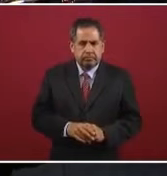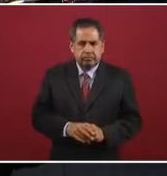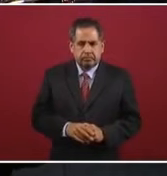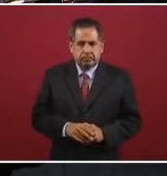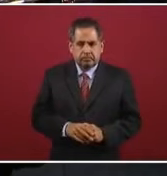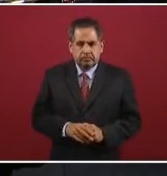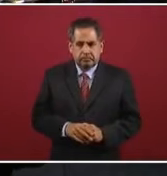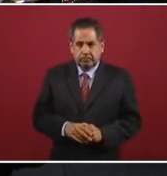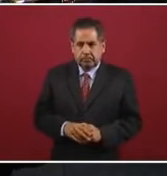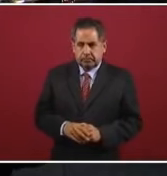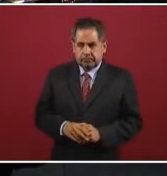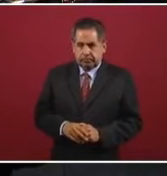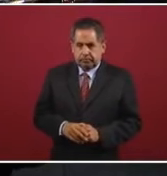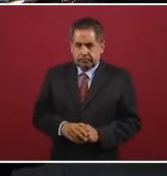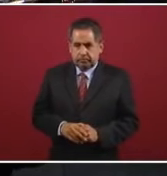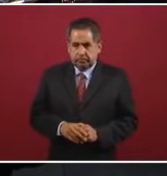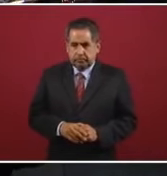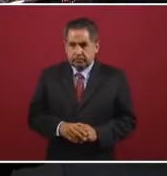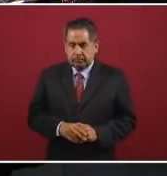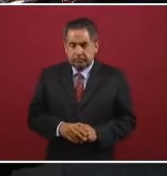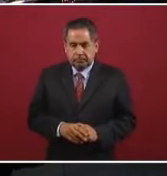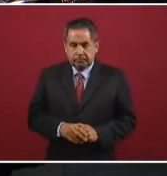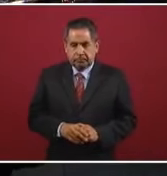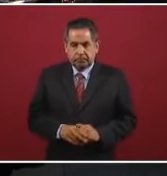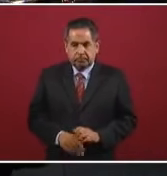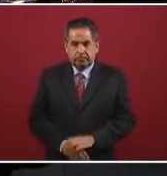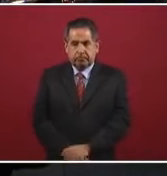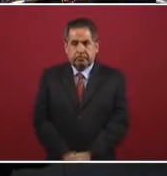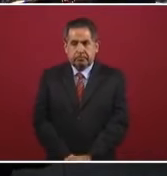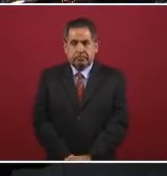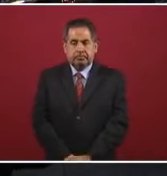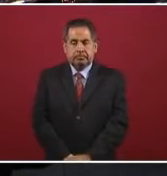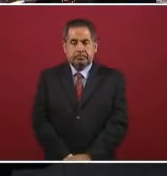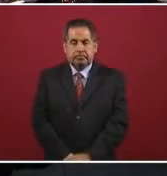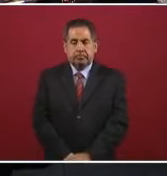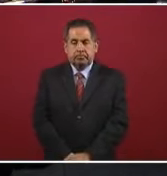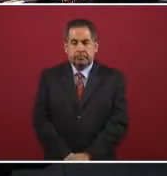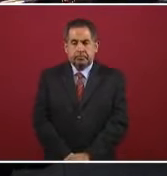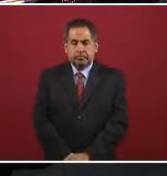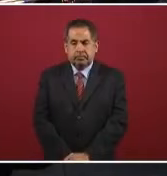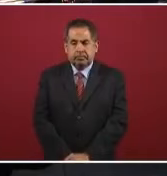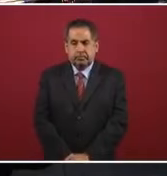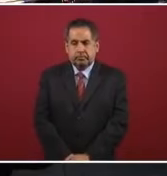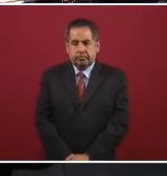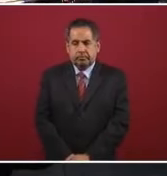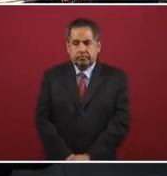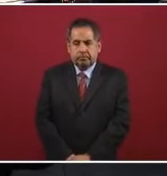pensé.